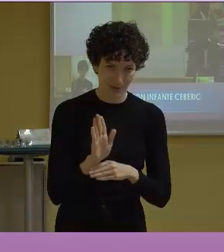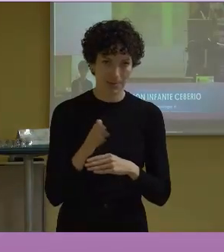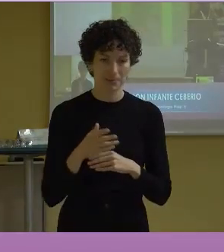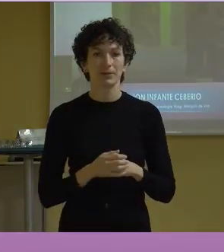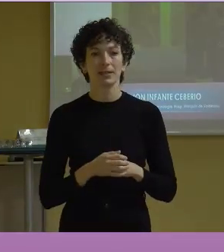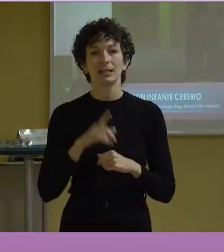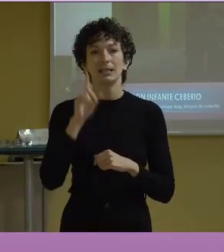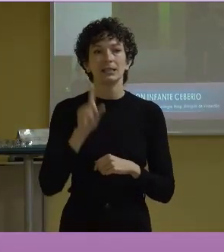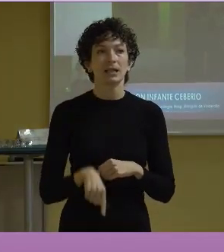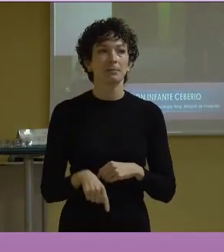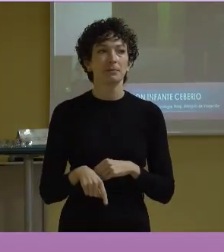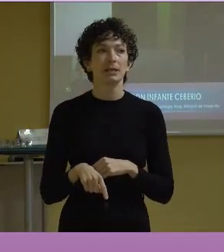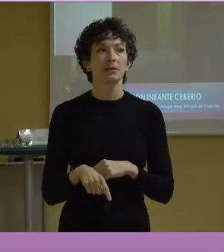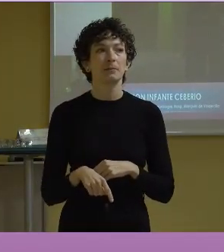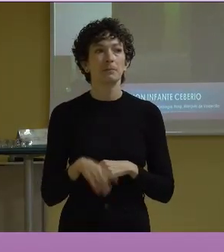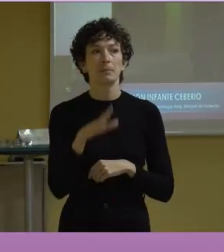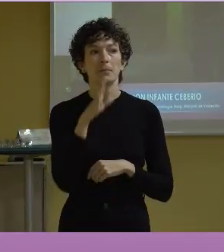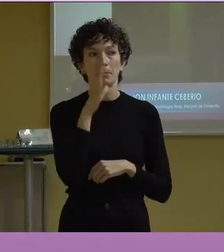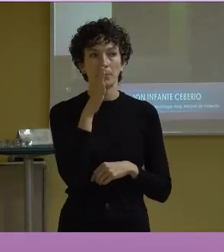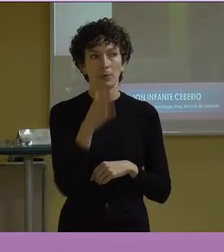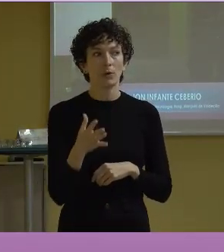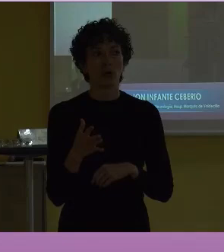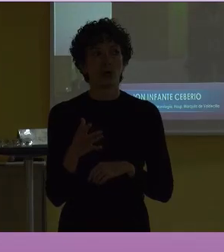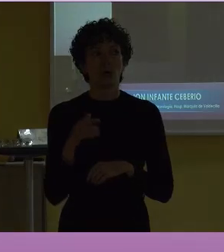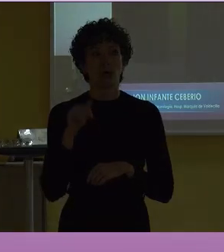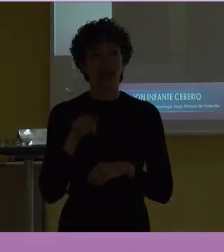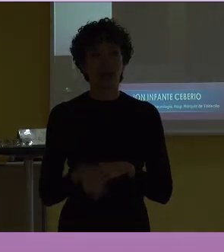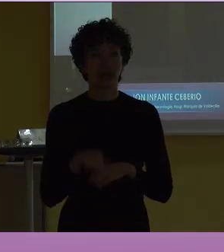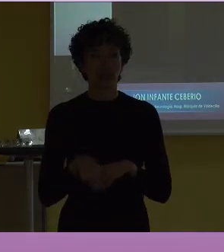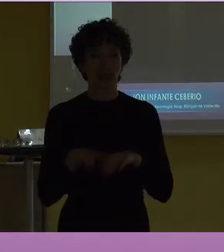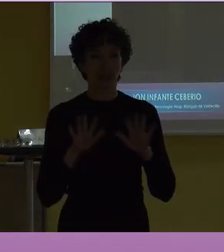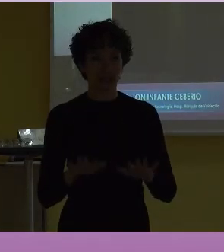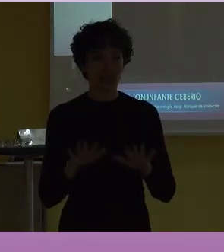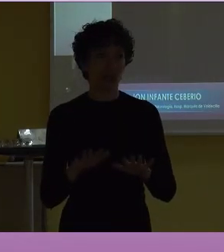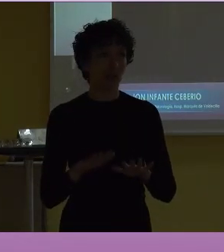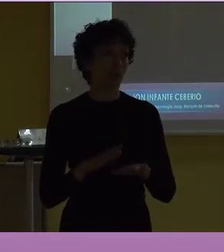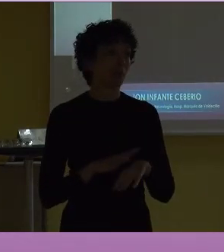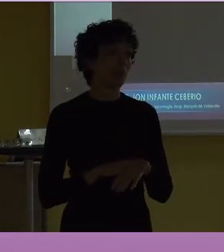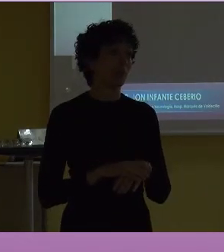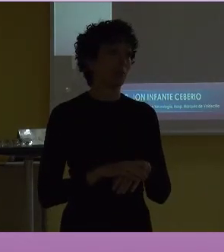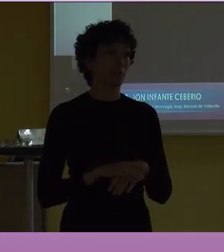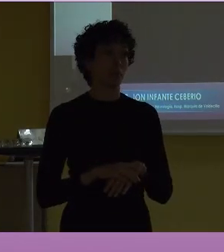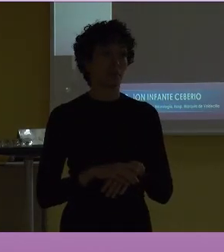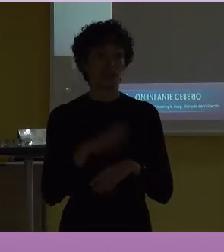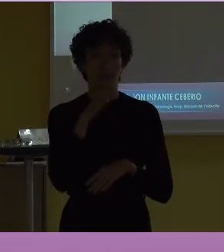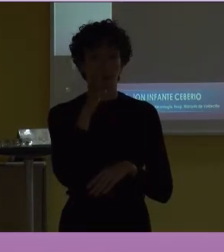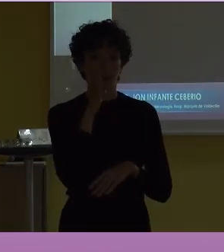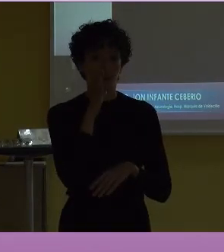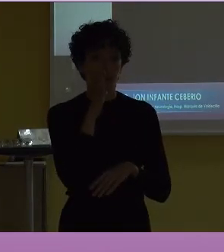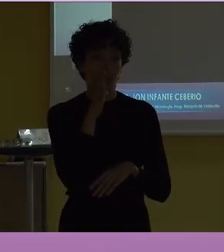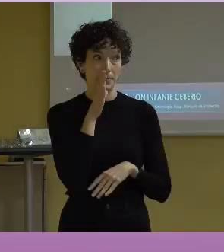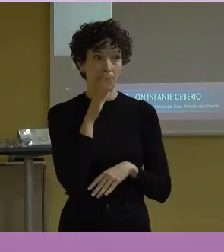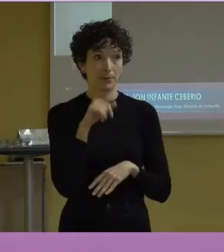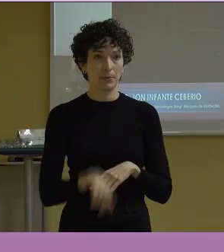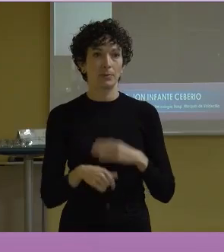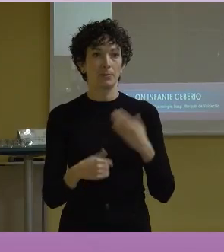y también pues por permitirme, ¿no?, estar aquí para compartir esta mañana con todos vosotros hablando de